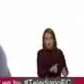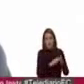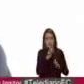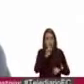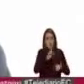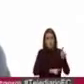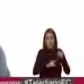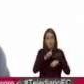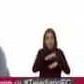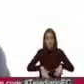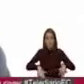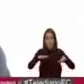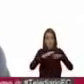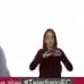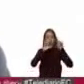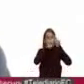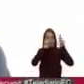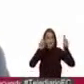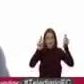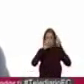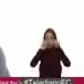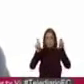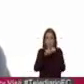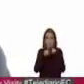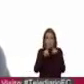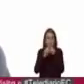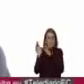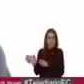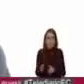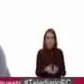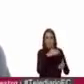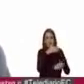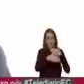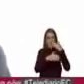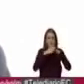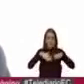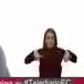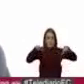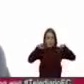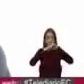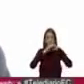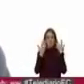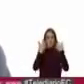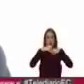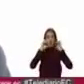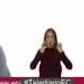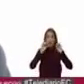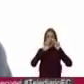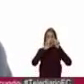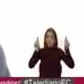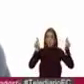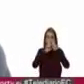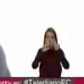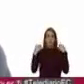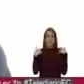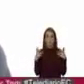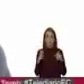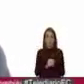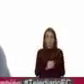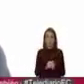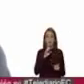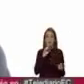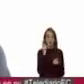trabajadores, y también a las empresas cuyas ventas no se han visto deterioradas de manera significativa en lo que va de la pandemia. Obviamente es una